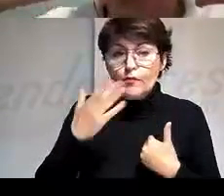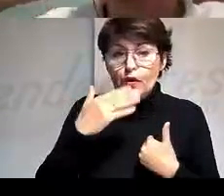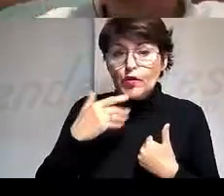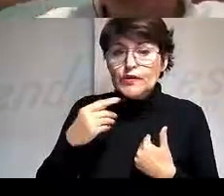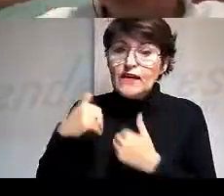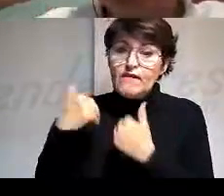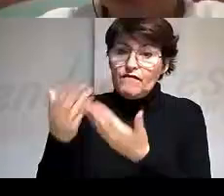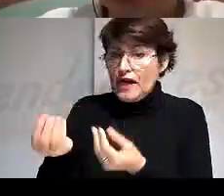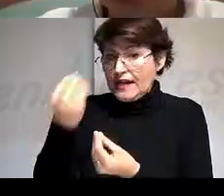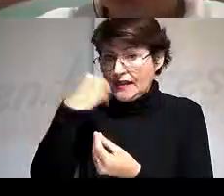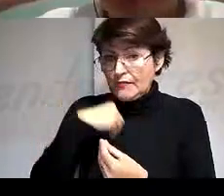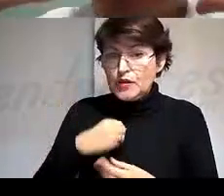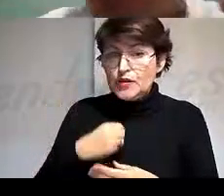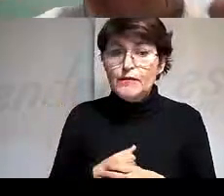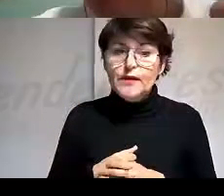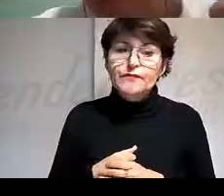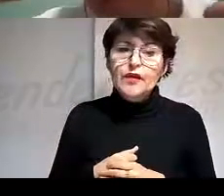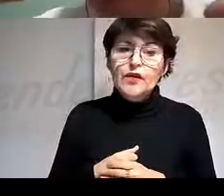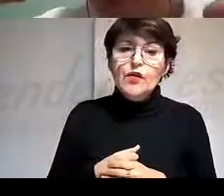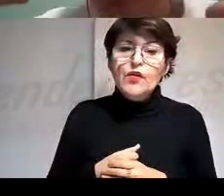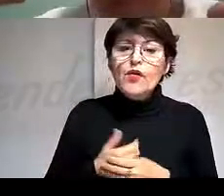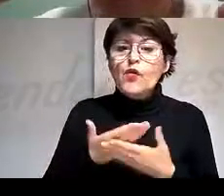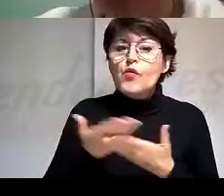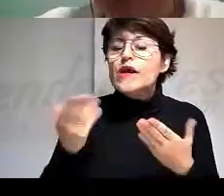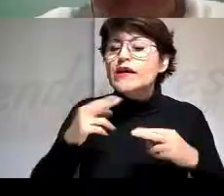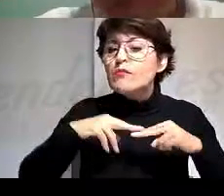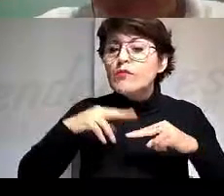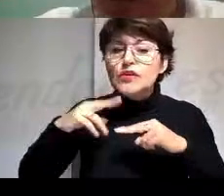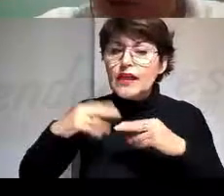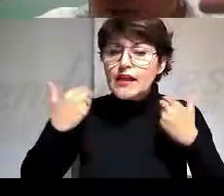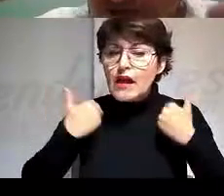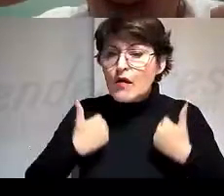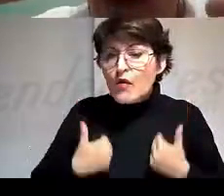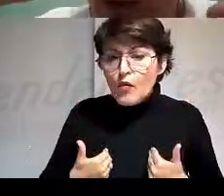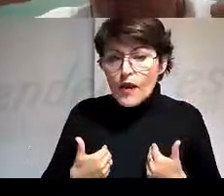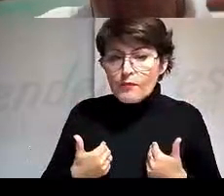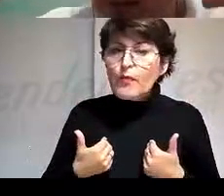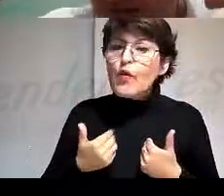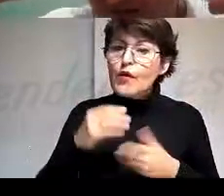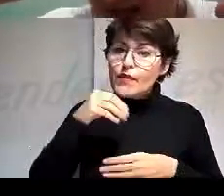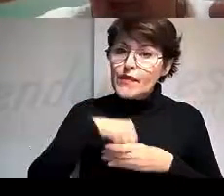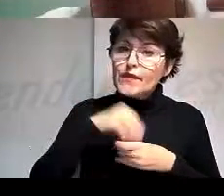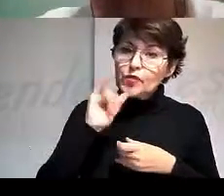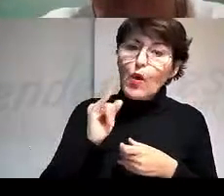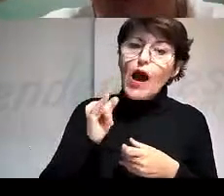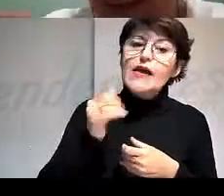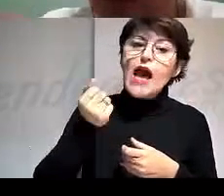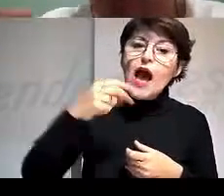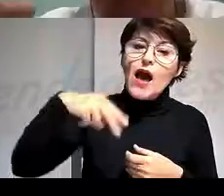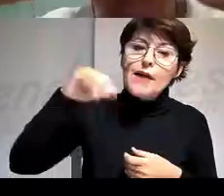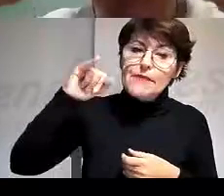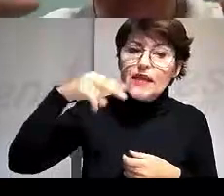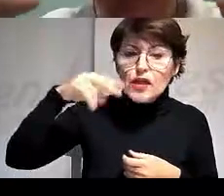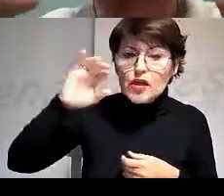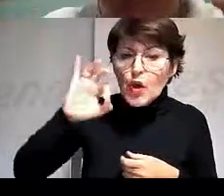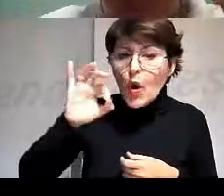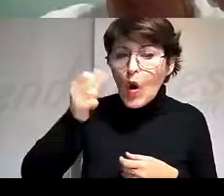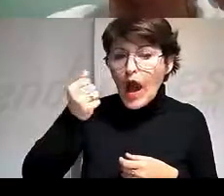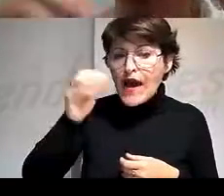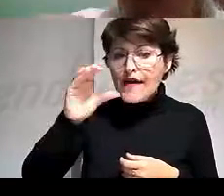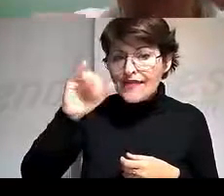proteína o muchas de las proteínas de nuestro cuerpo contienen aminoácidos ramificados dentro